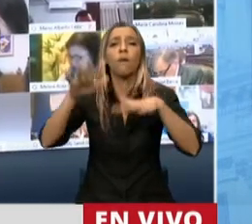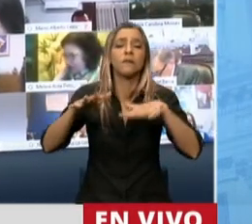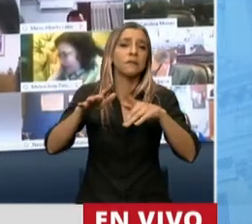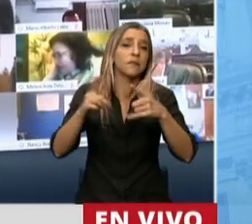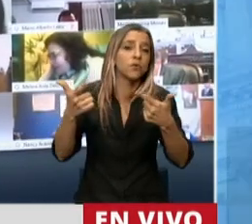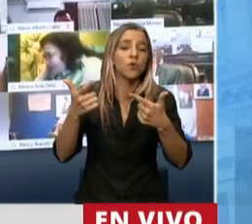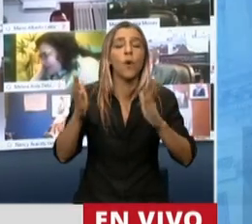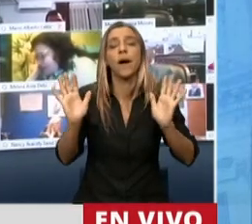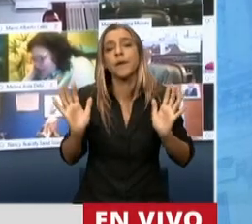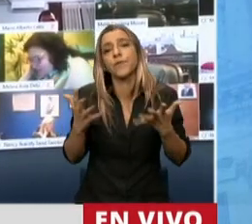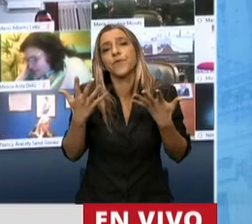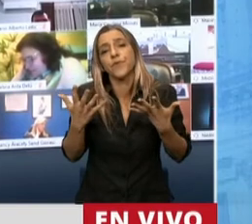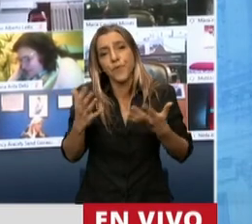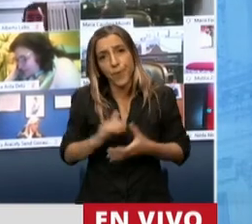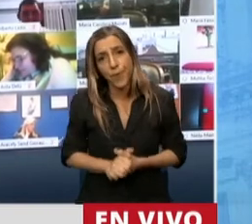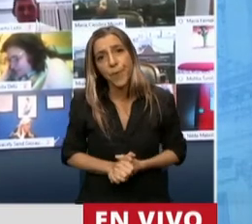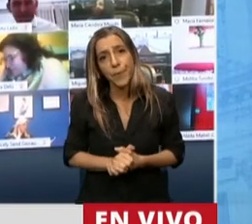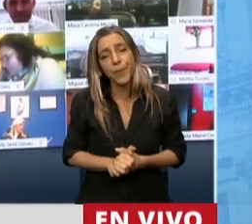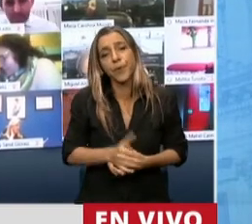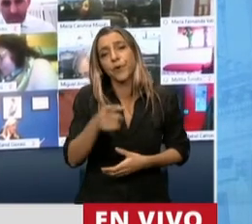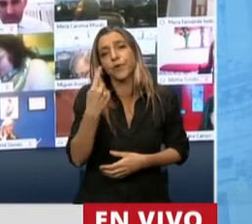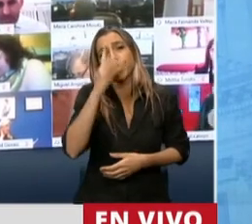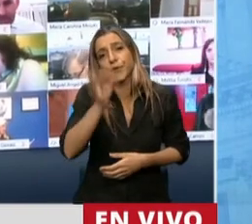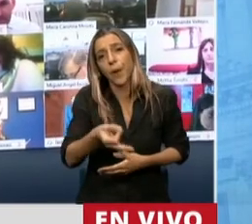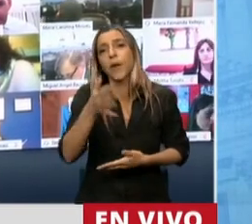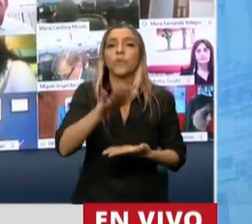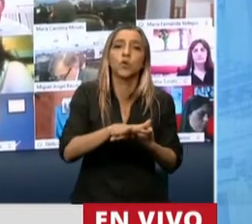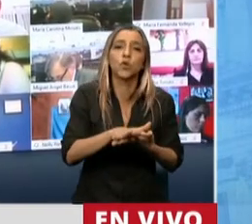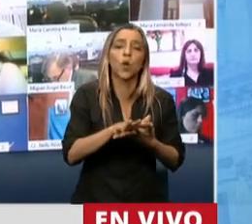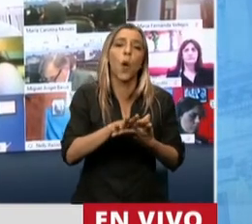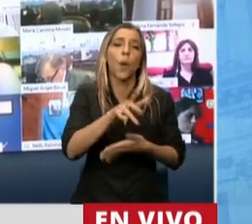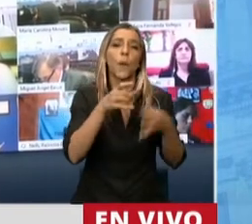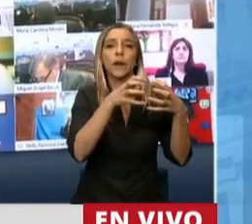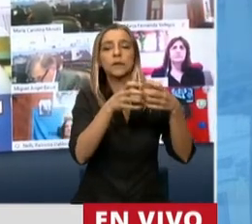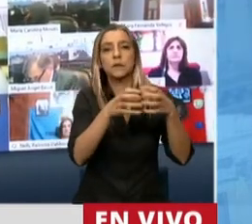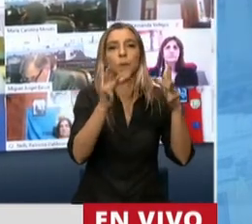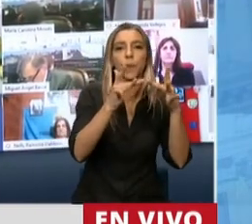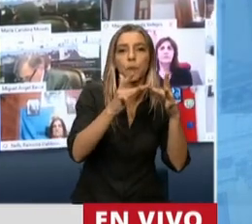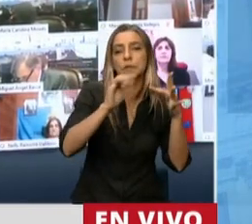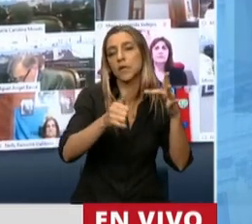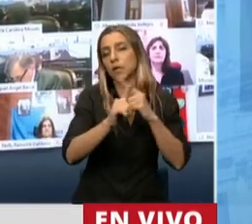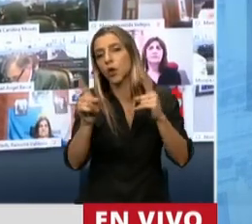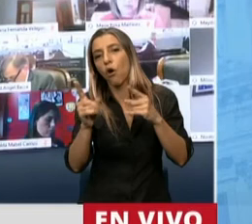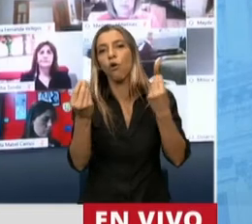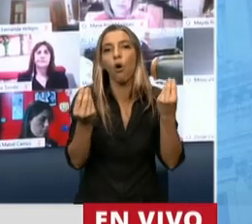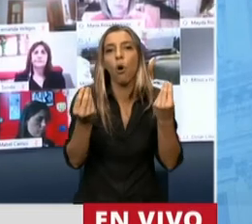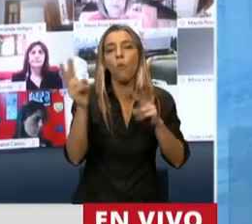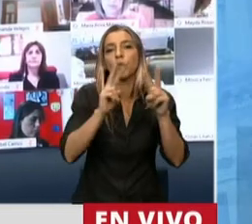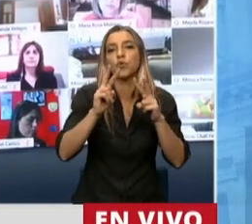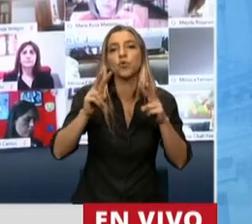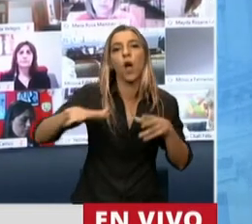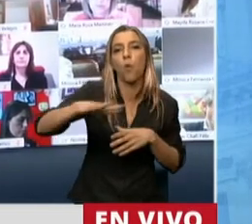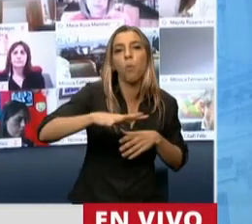acuerdo, con el tema esto de las sesiones virtuales, si sí, si no, si tenemos que buscar un lugar donde ir